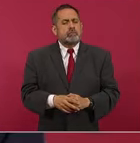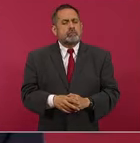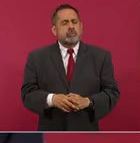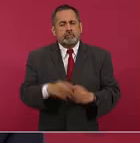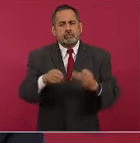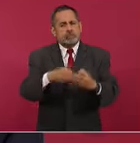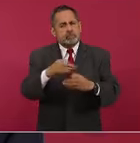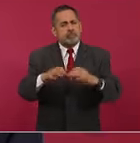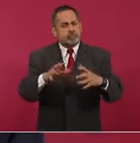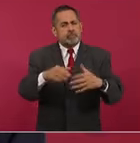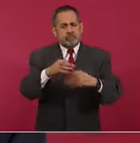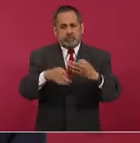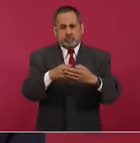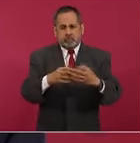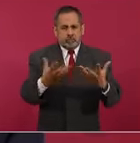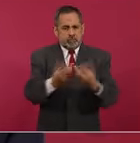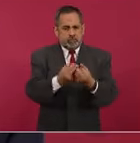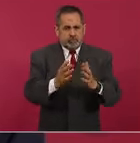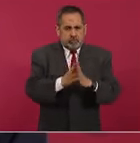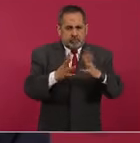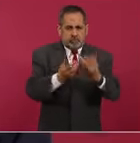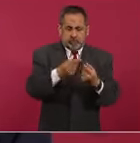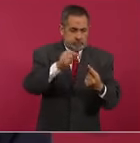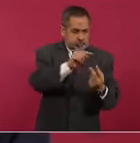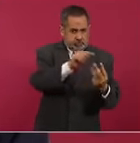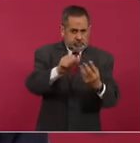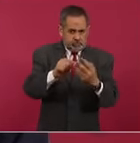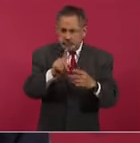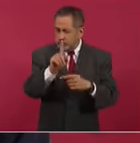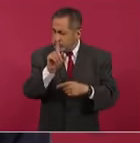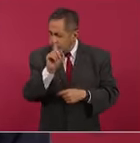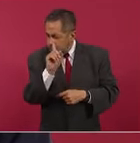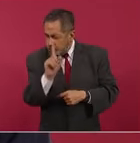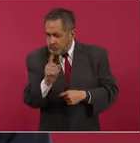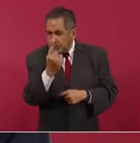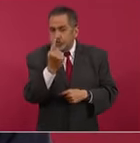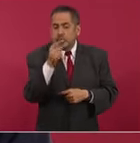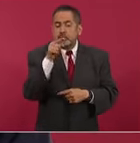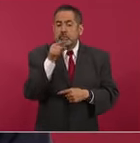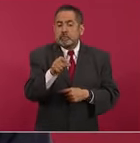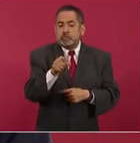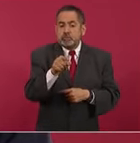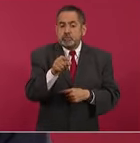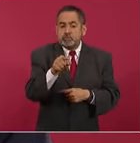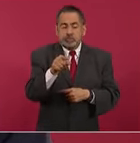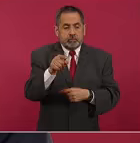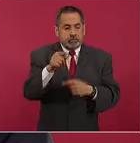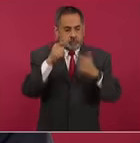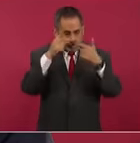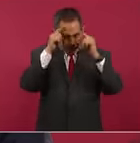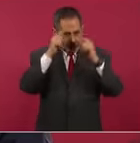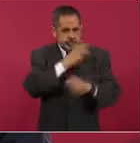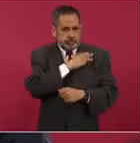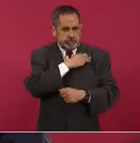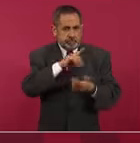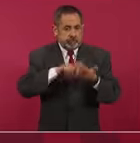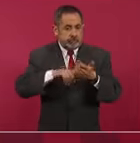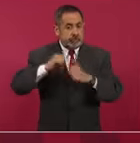todos los que participaron, sobre todo el almirante